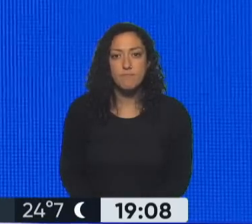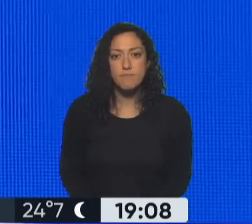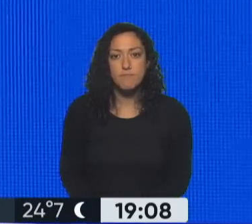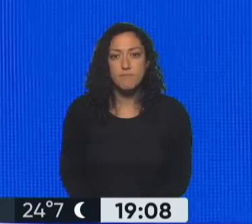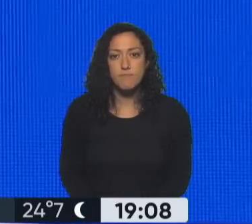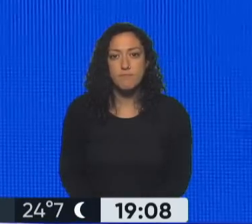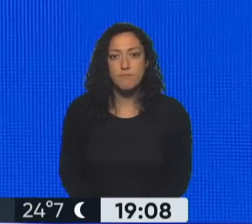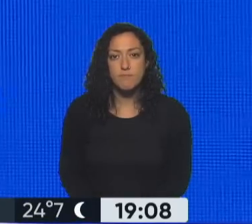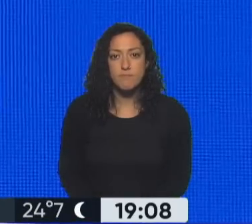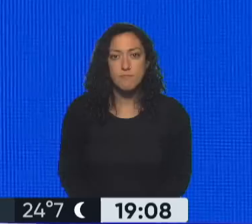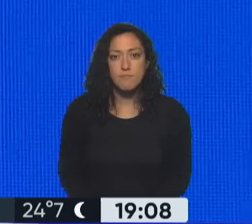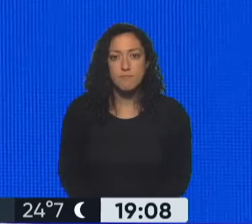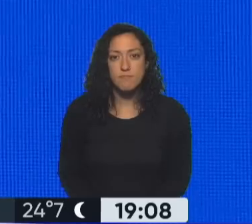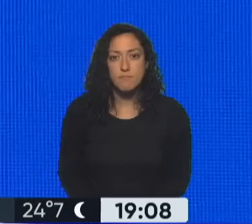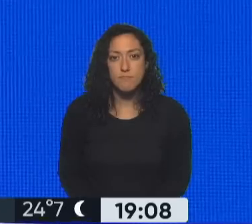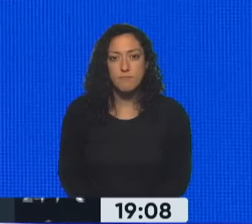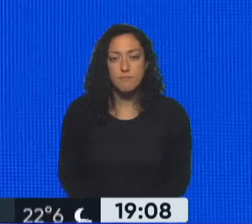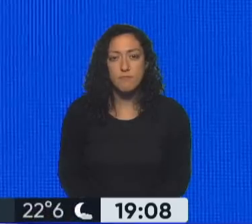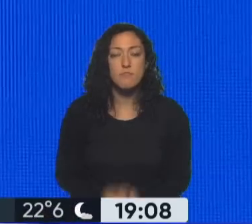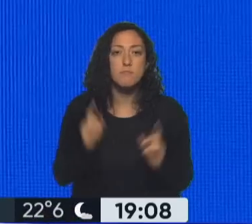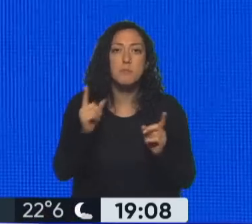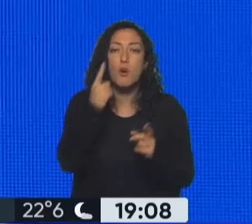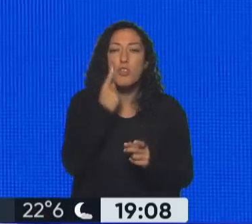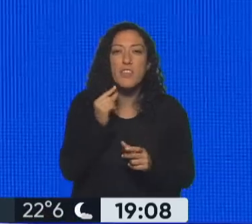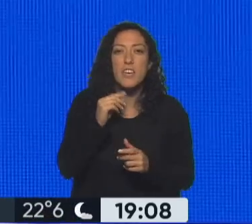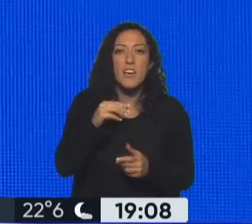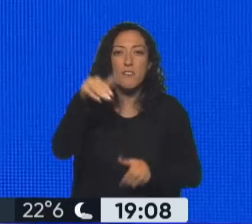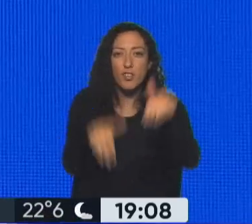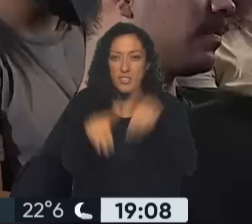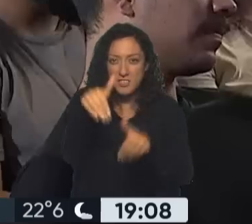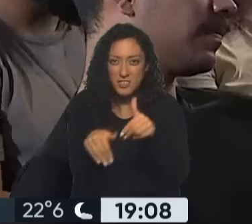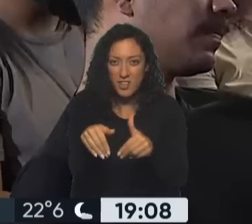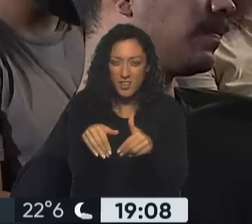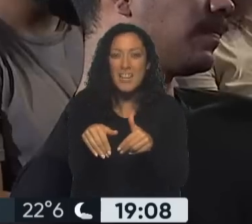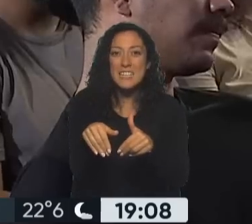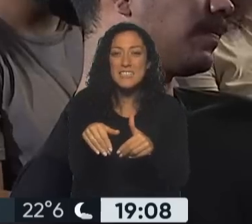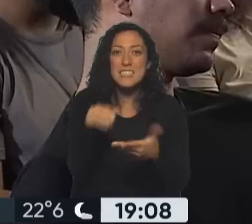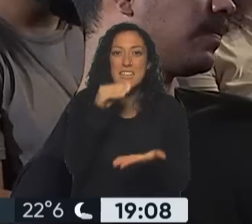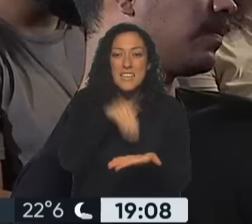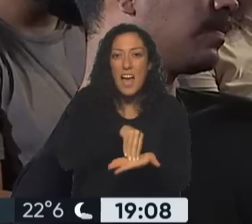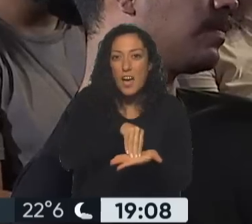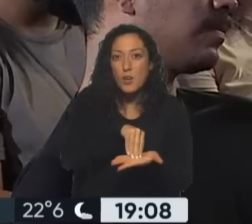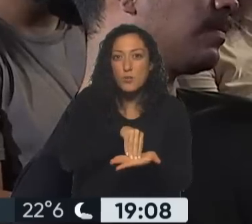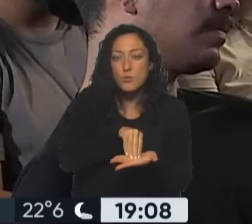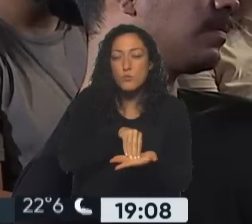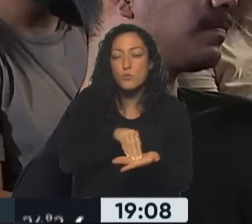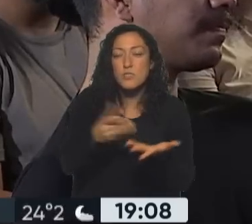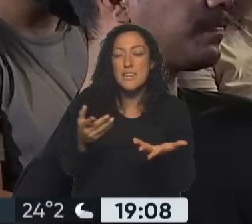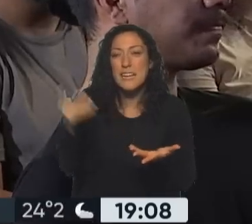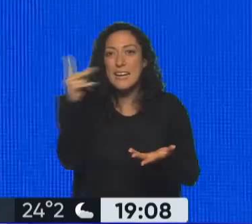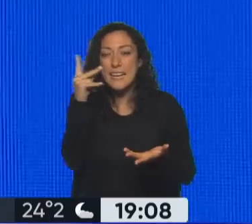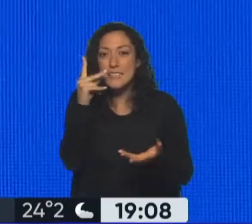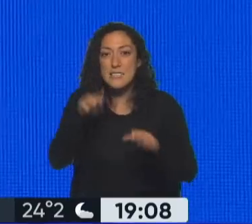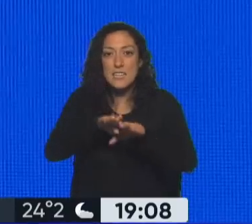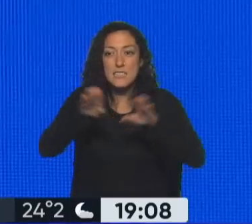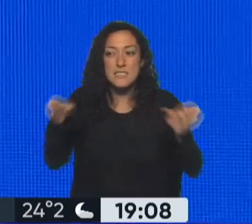Y ese día ahí en Santa Cruz, Néstor irrumpe en el escenario